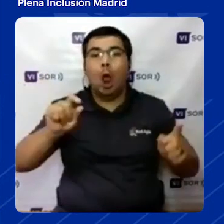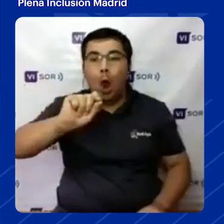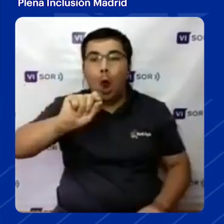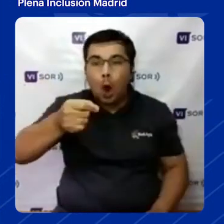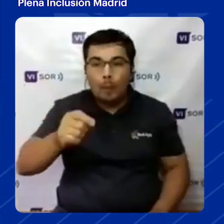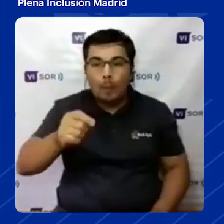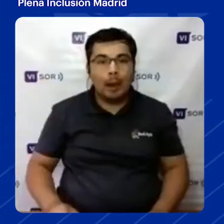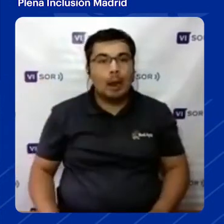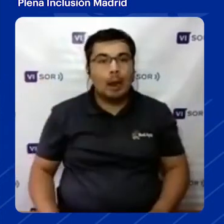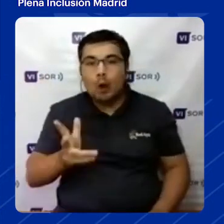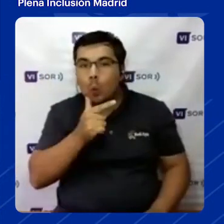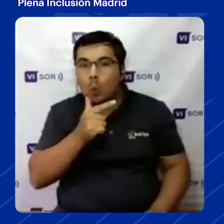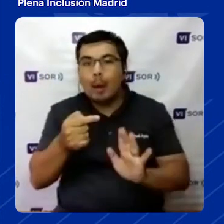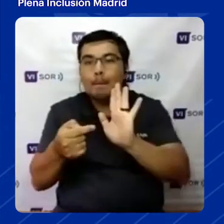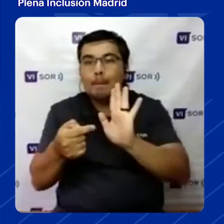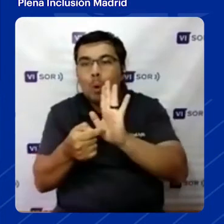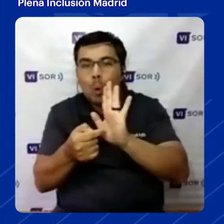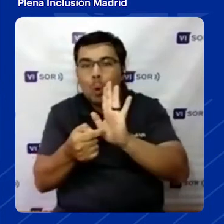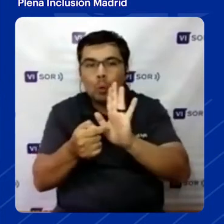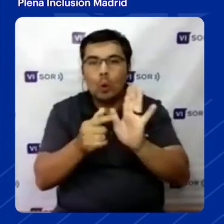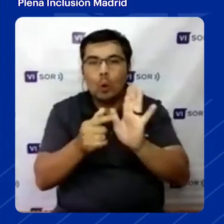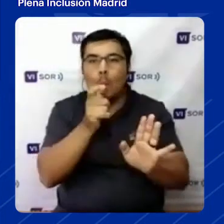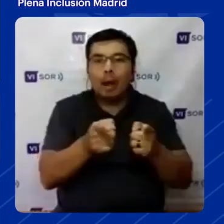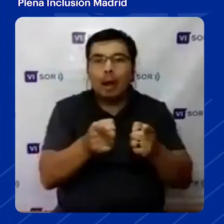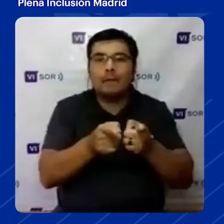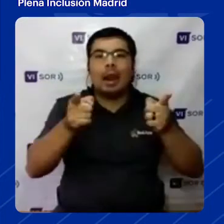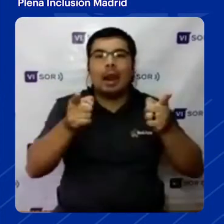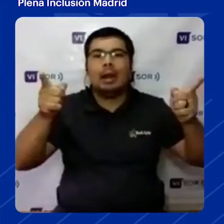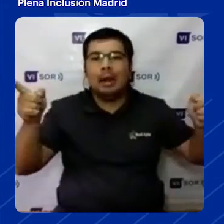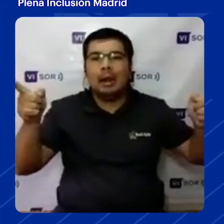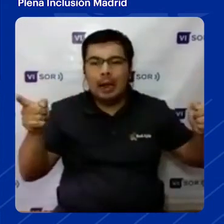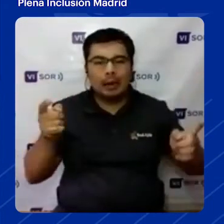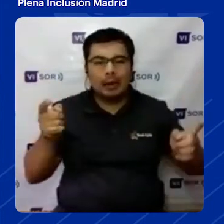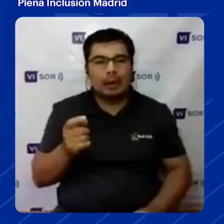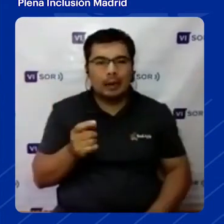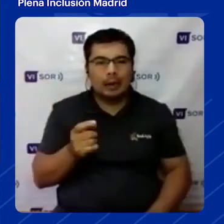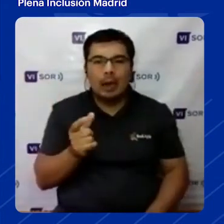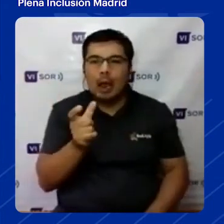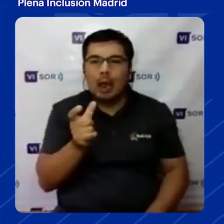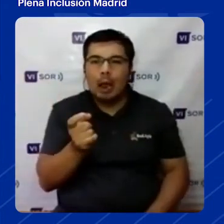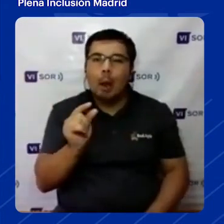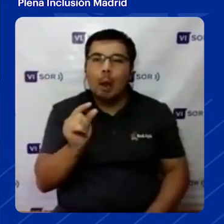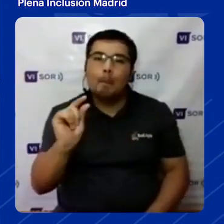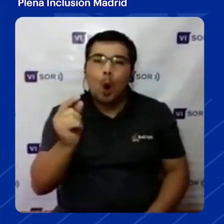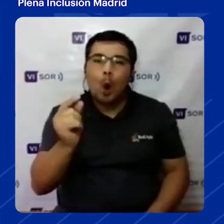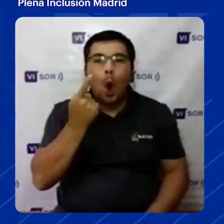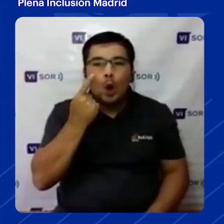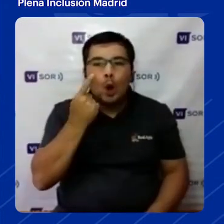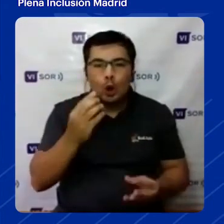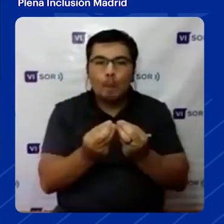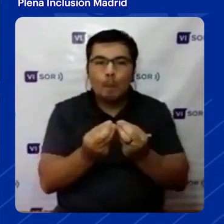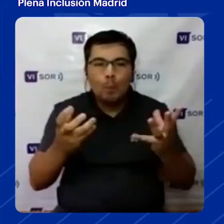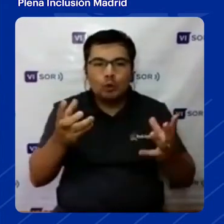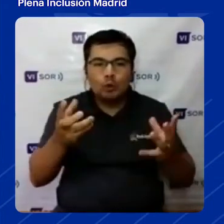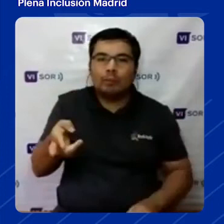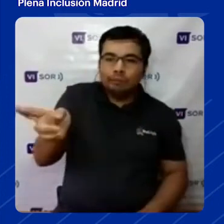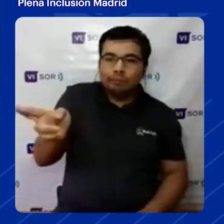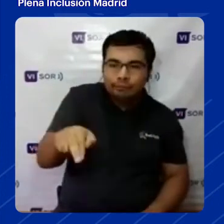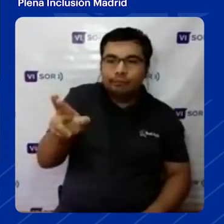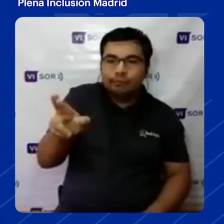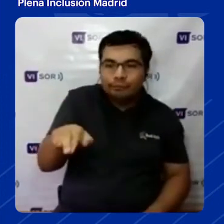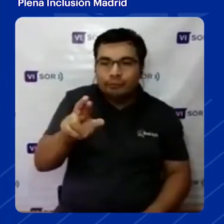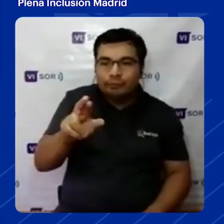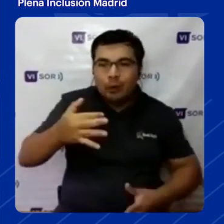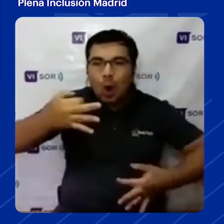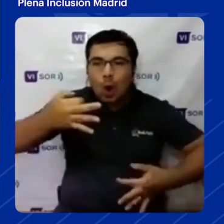palabras largas, poco habituales, mucha retórica jurídica, ¿no? Esos considerandos